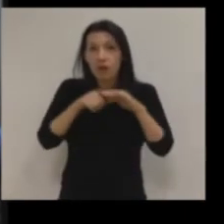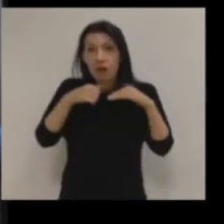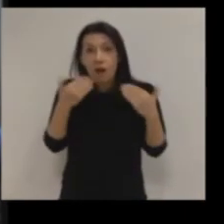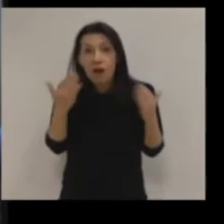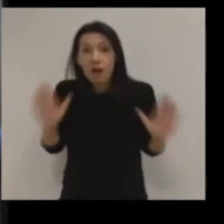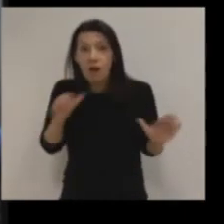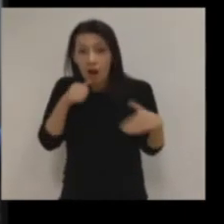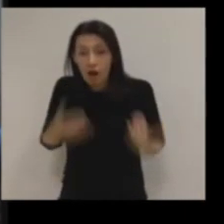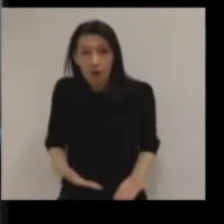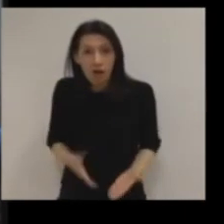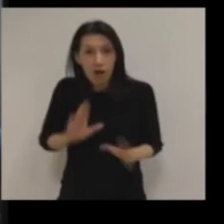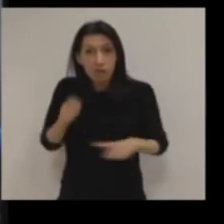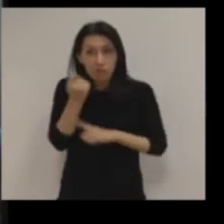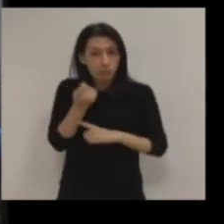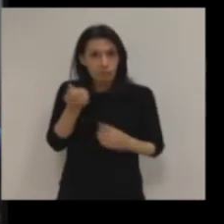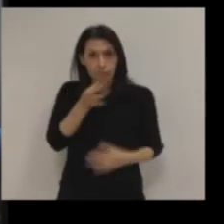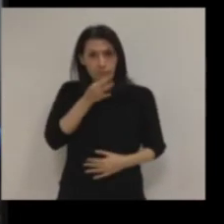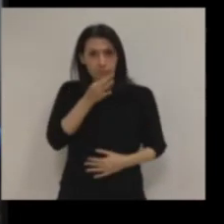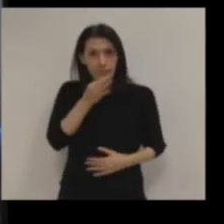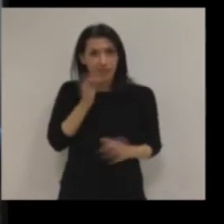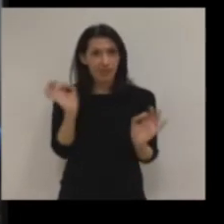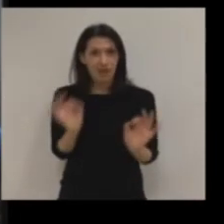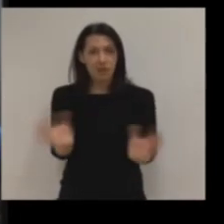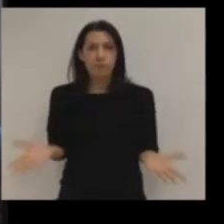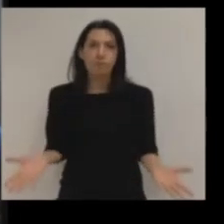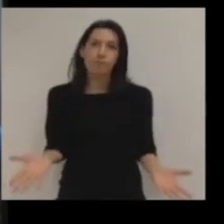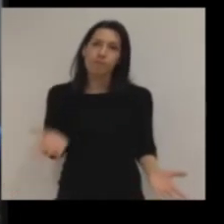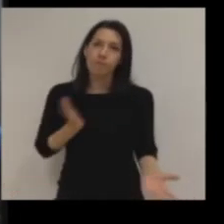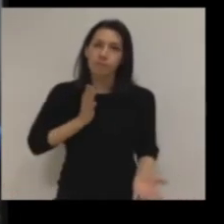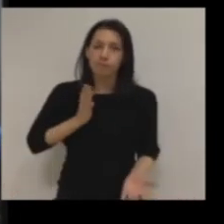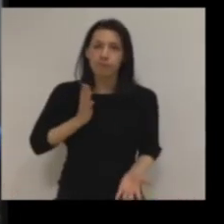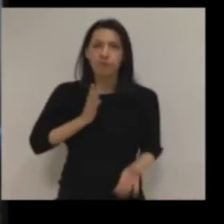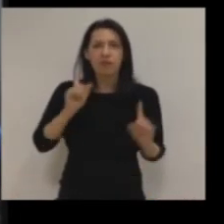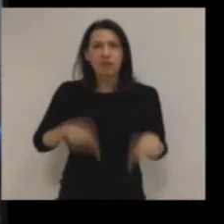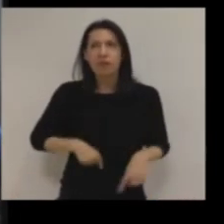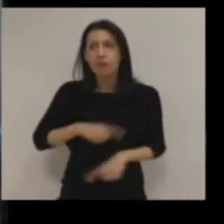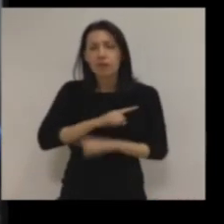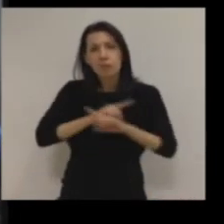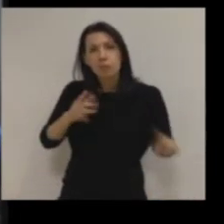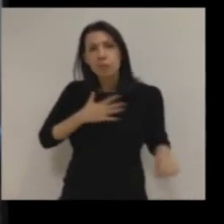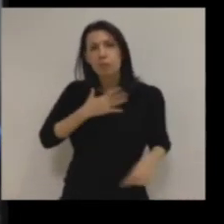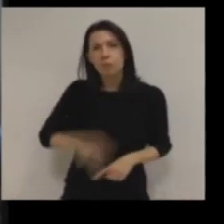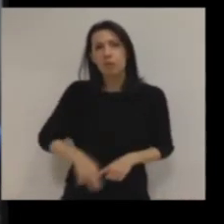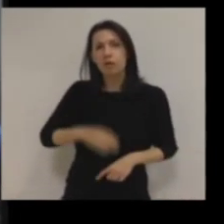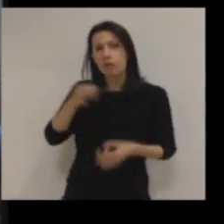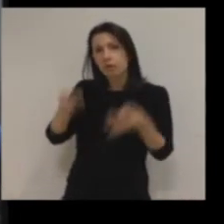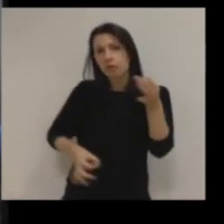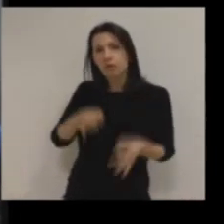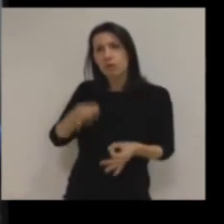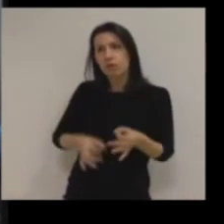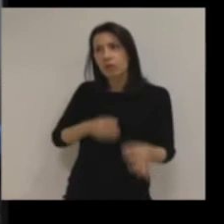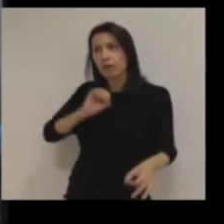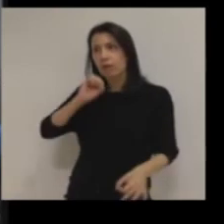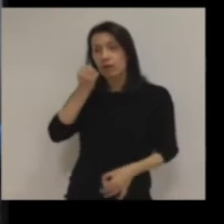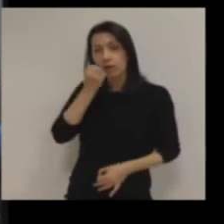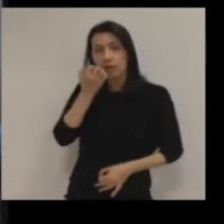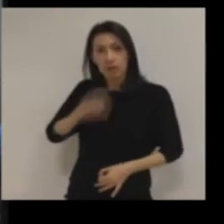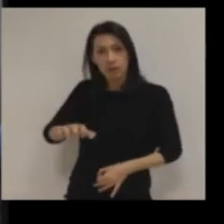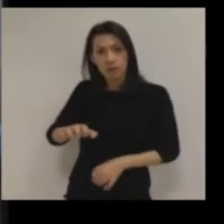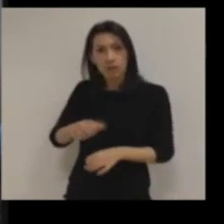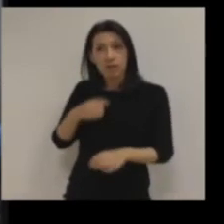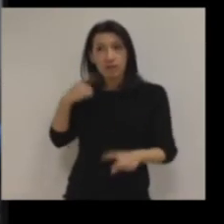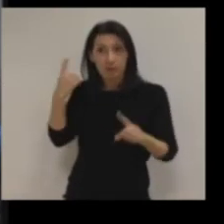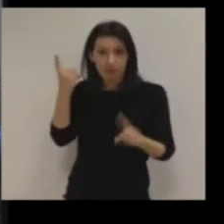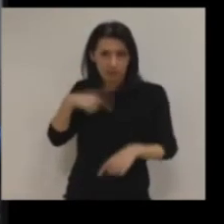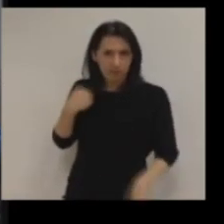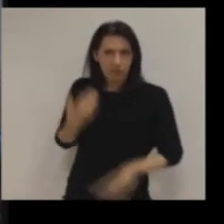nada. Y luego, pues ni siquiera puedes recurrir a la justicia porque sabes que si vas a la justicia en muchos casos lo que te